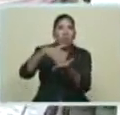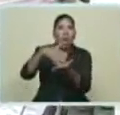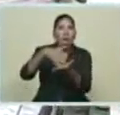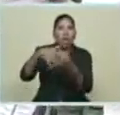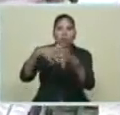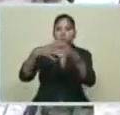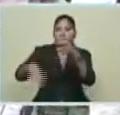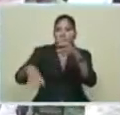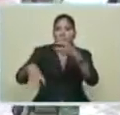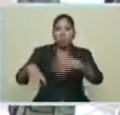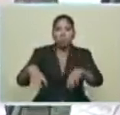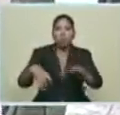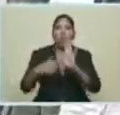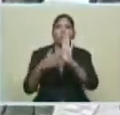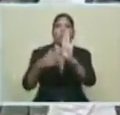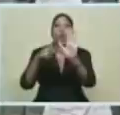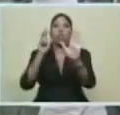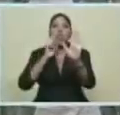desmoralizar,